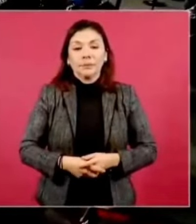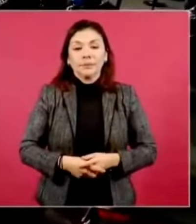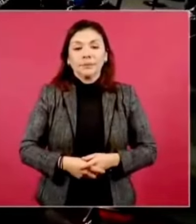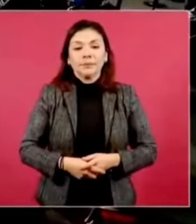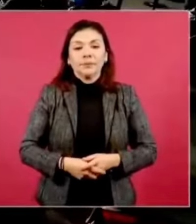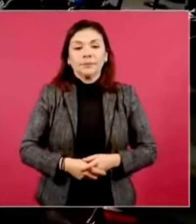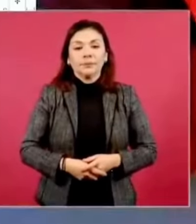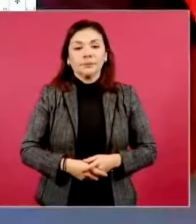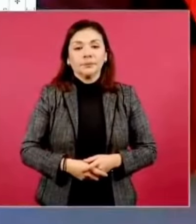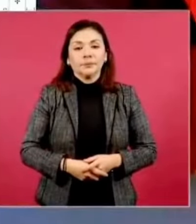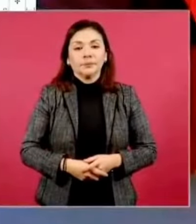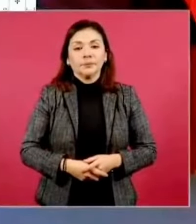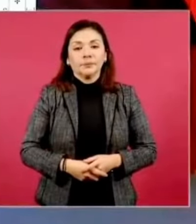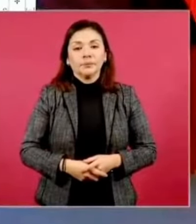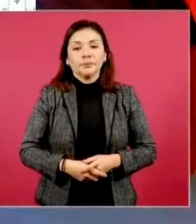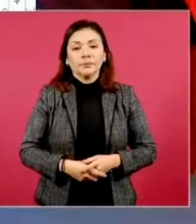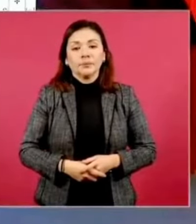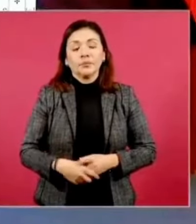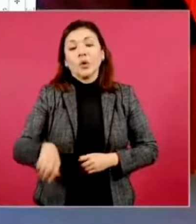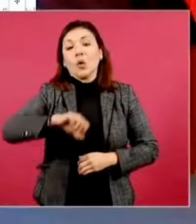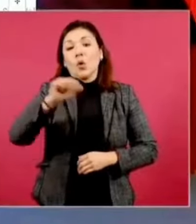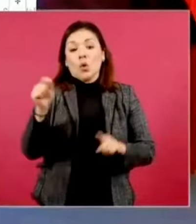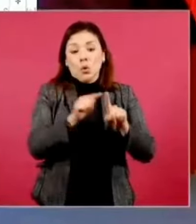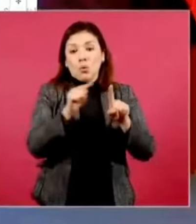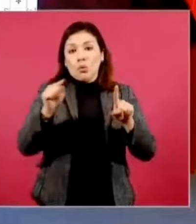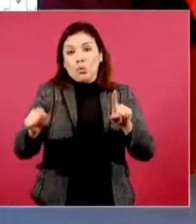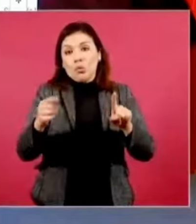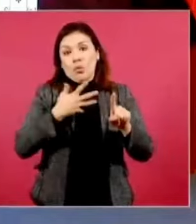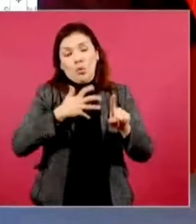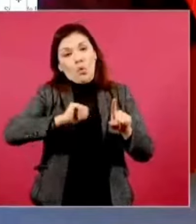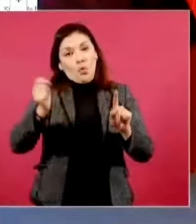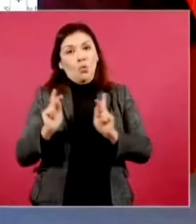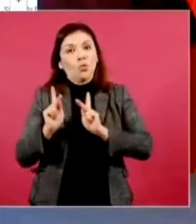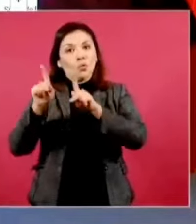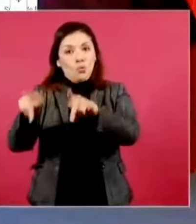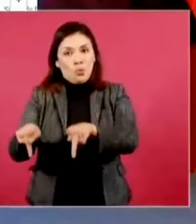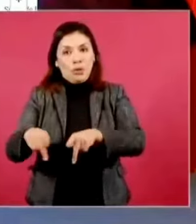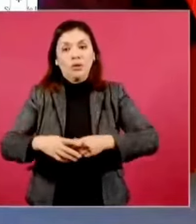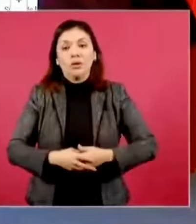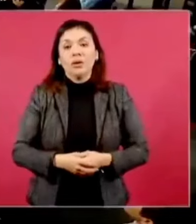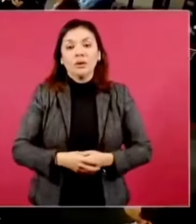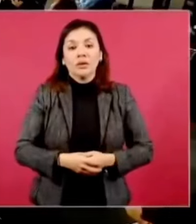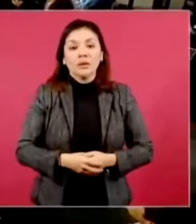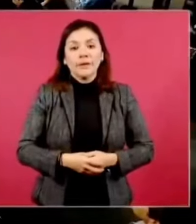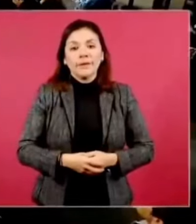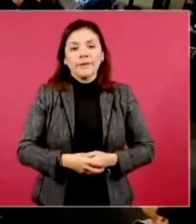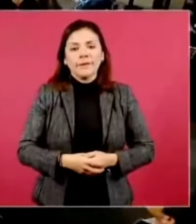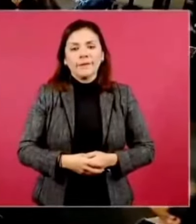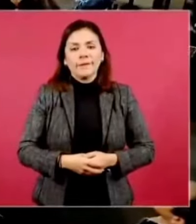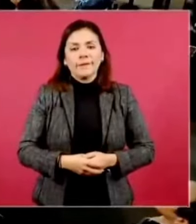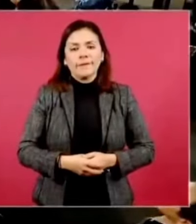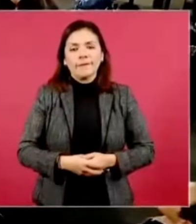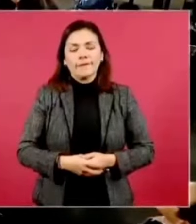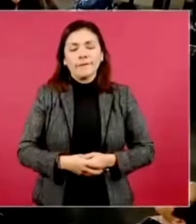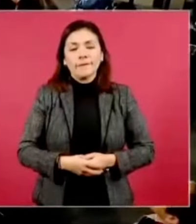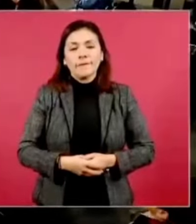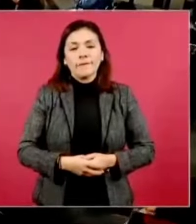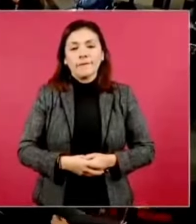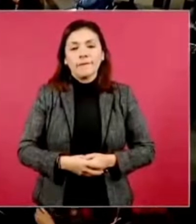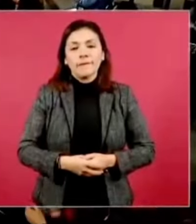Y por aquí otro, nada más que no está la brecha. A ver dónde está el Chico Muselo.